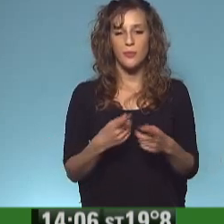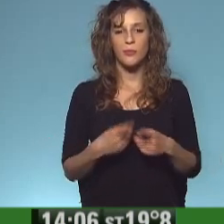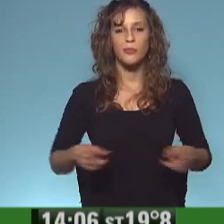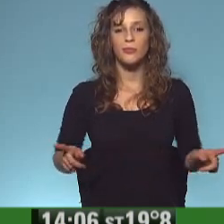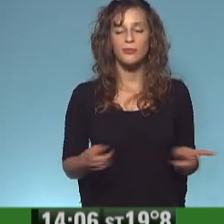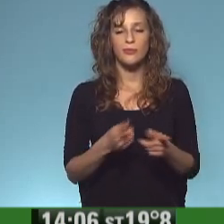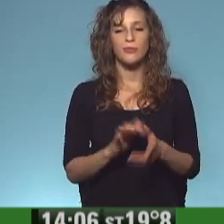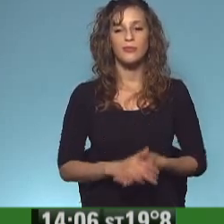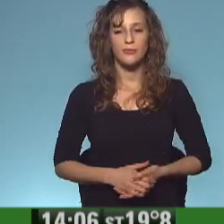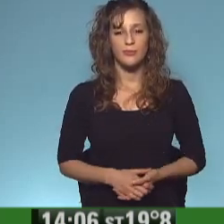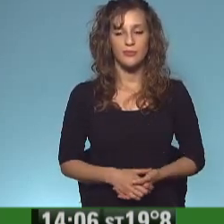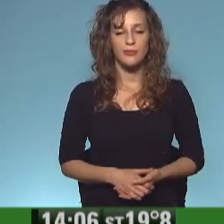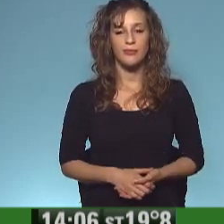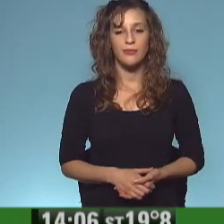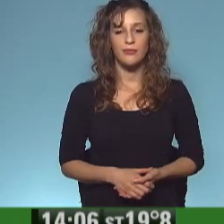te dio.